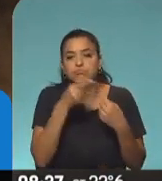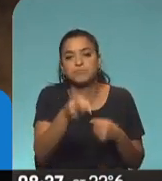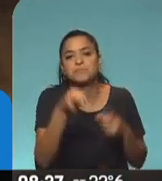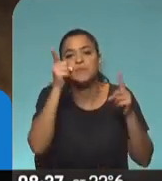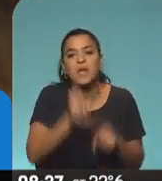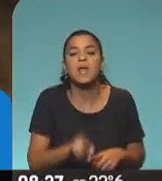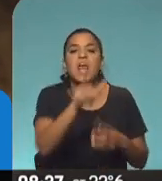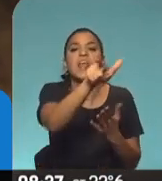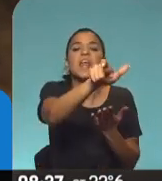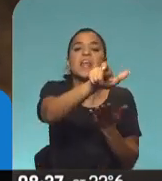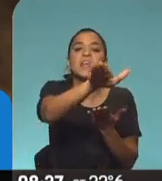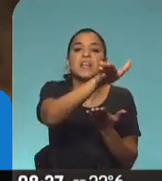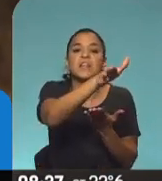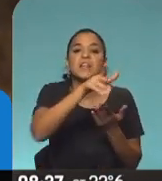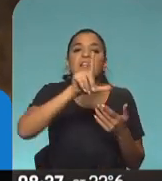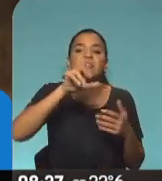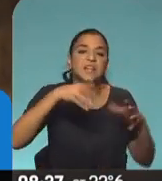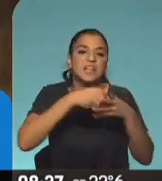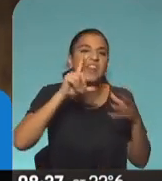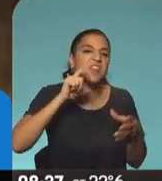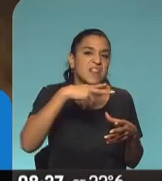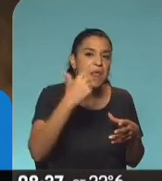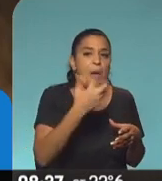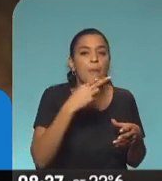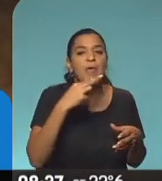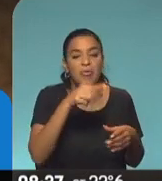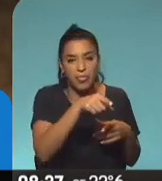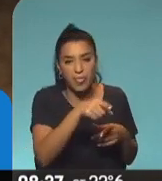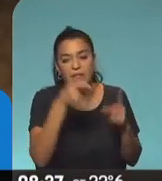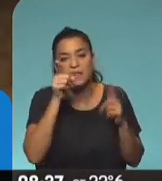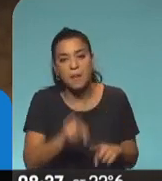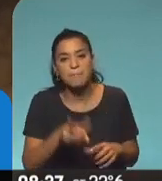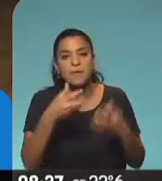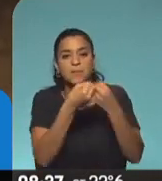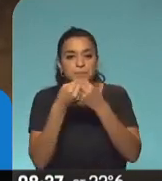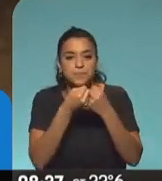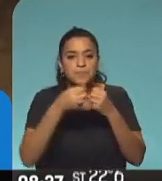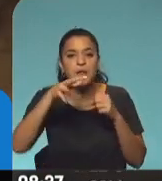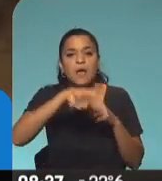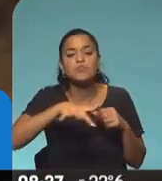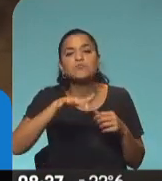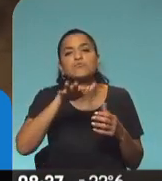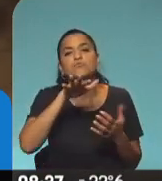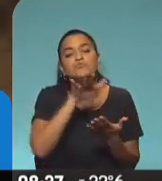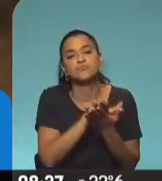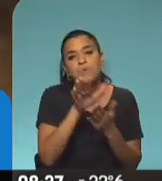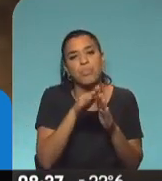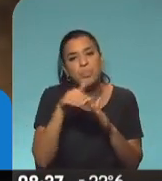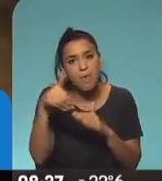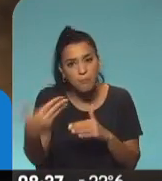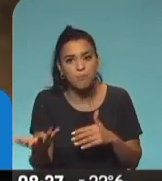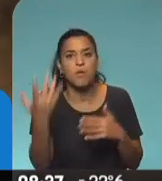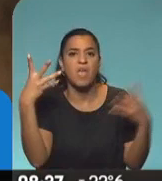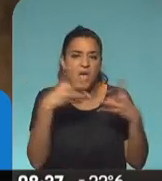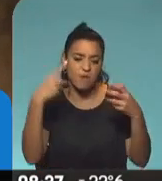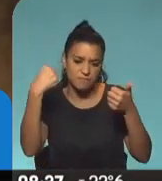la línea verde, que es fundacional al Estado de Israel, están en disputa diversos aspectos que fueron posteriores a las diversas